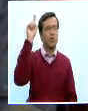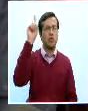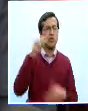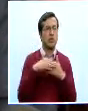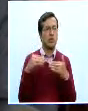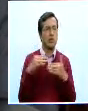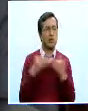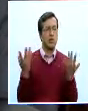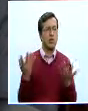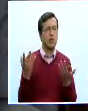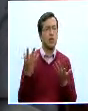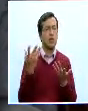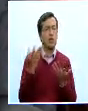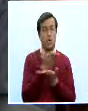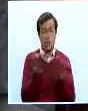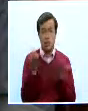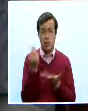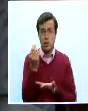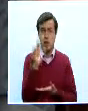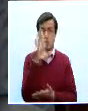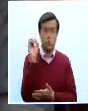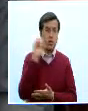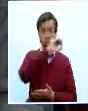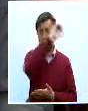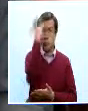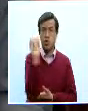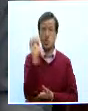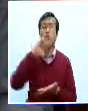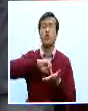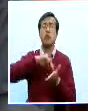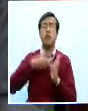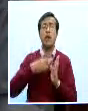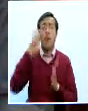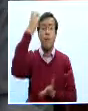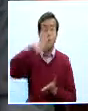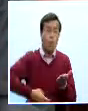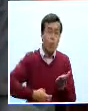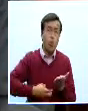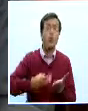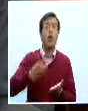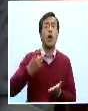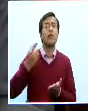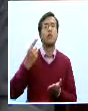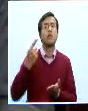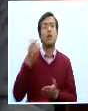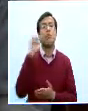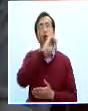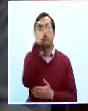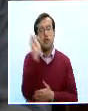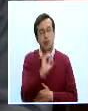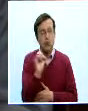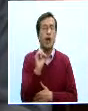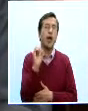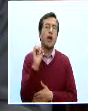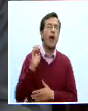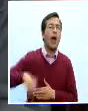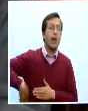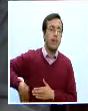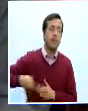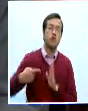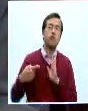de dólares de ese rubro el 50% corresponderían a multas recargos tributarios e intereses con la administración